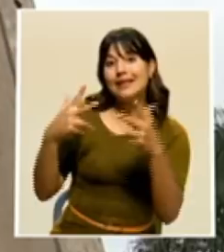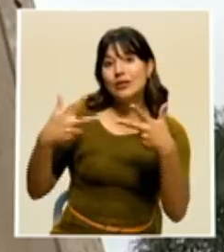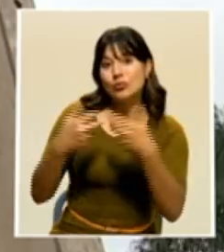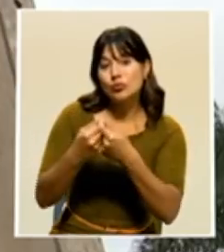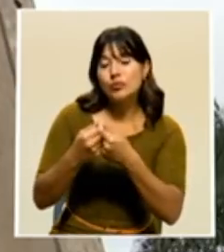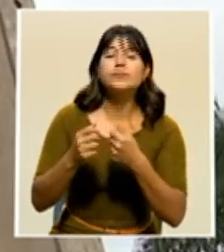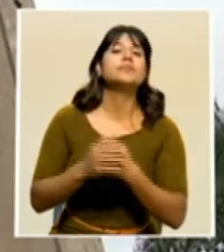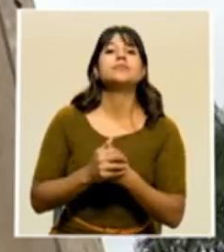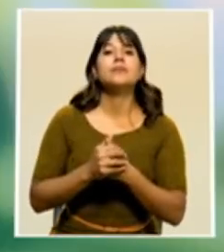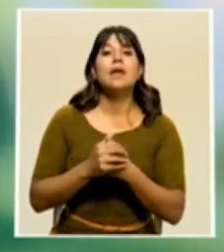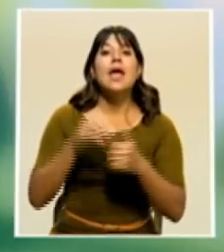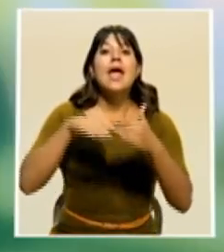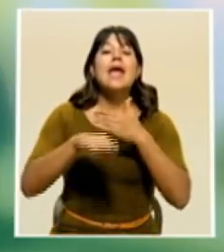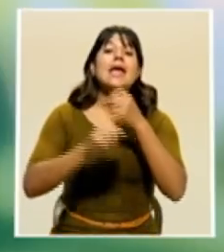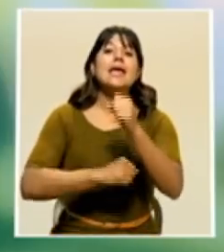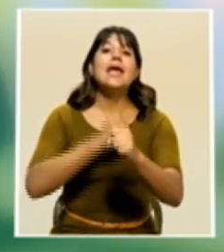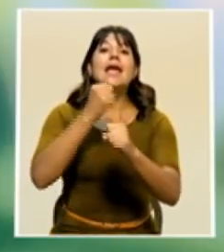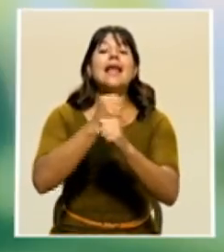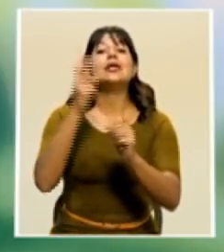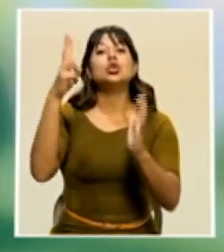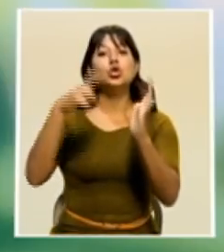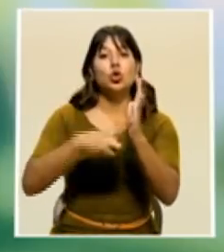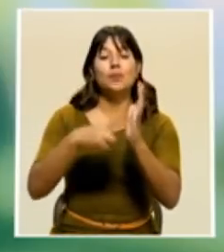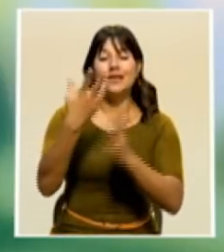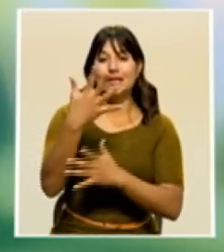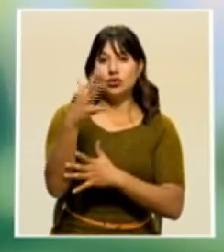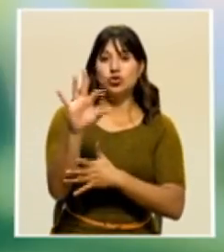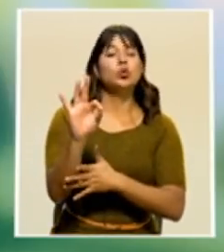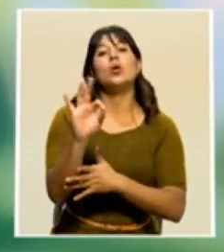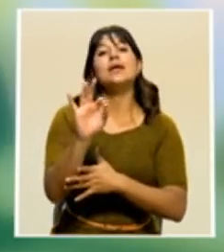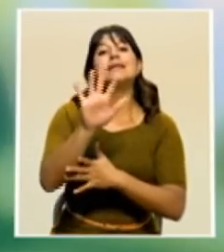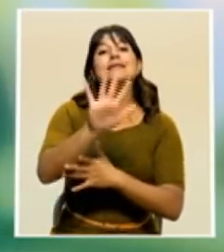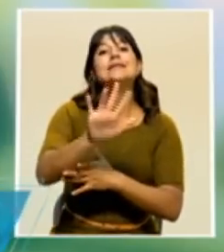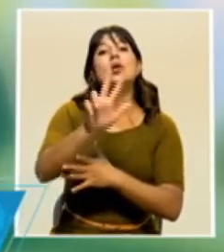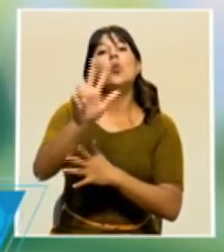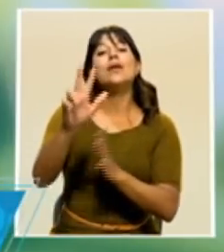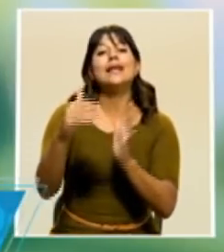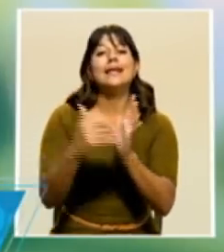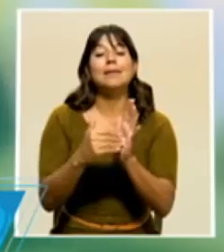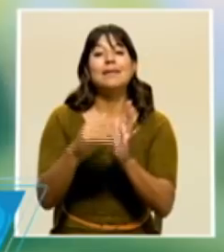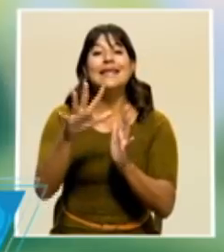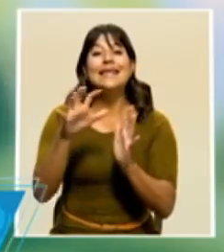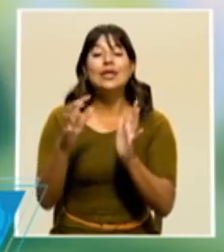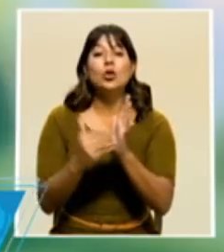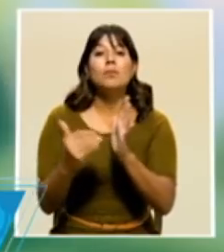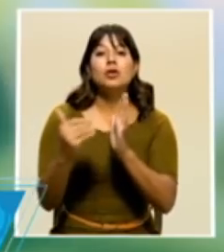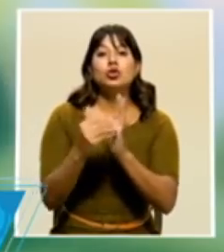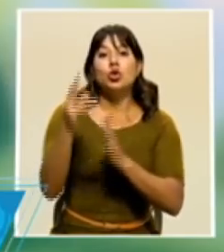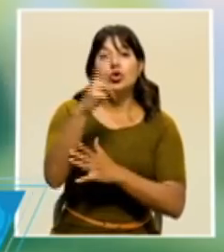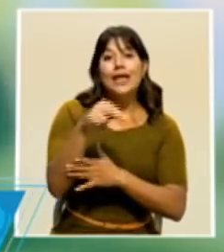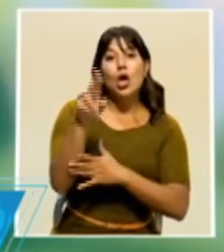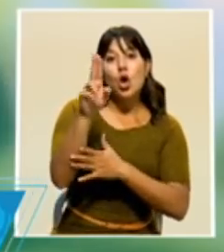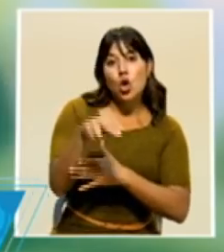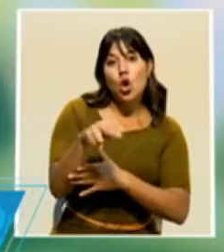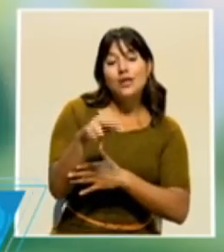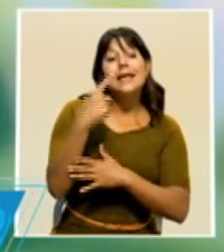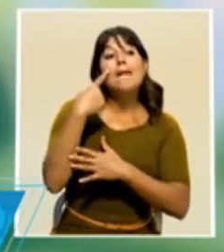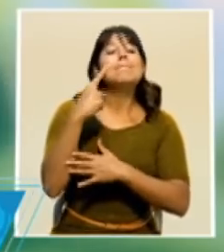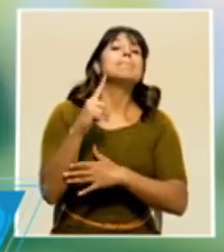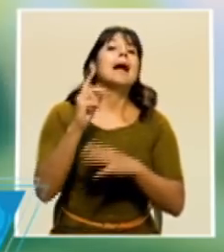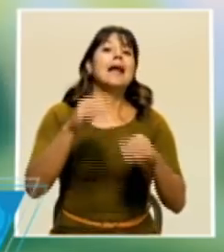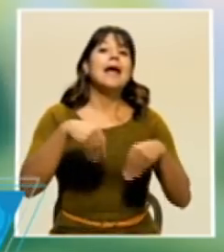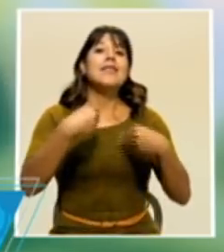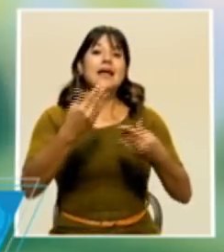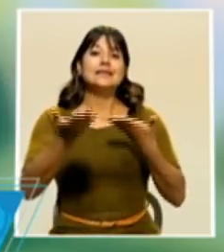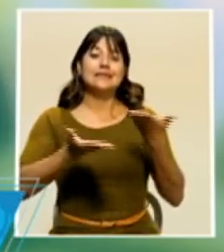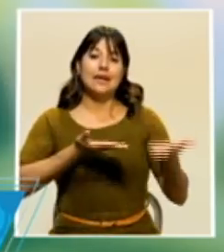En el 2019 se invirtieron 53.526 millones de colones en la prestación de servicios